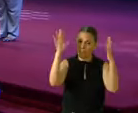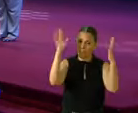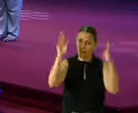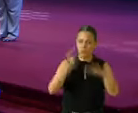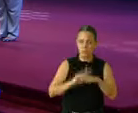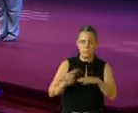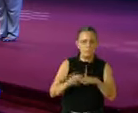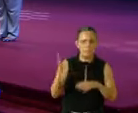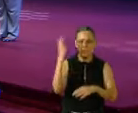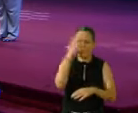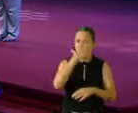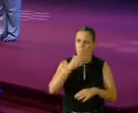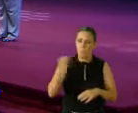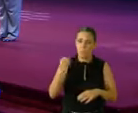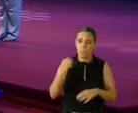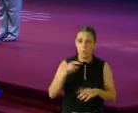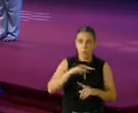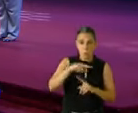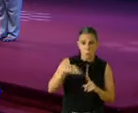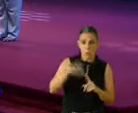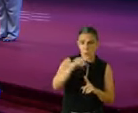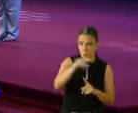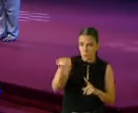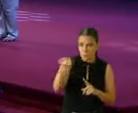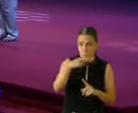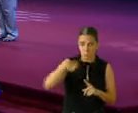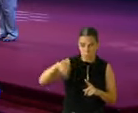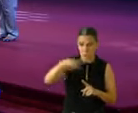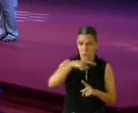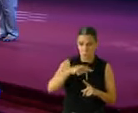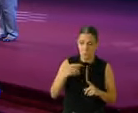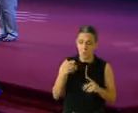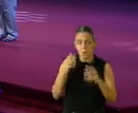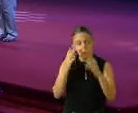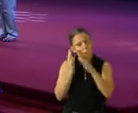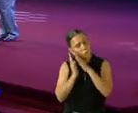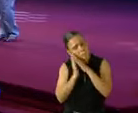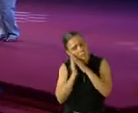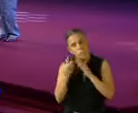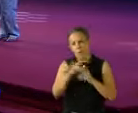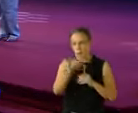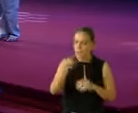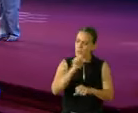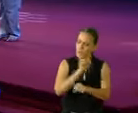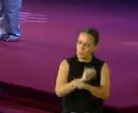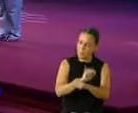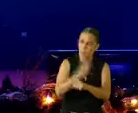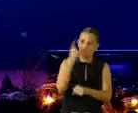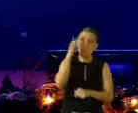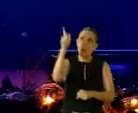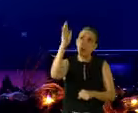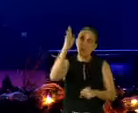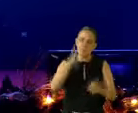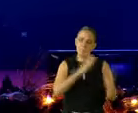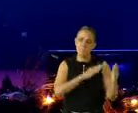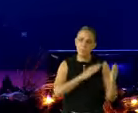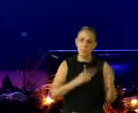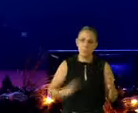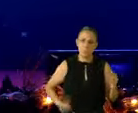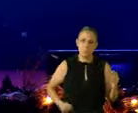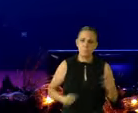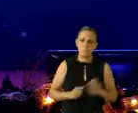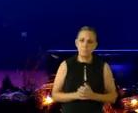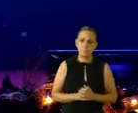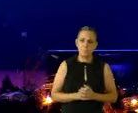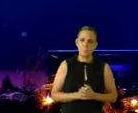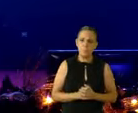duerme, ellos están haciendo ahí la obra del Señor. Y queremos recordar que el viernes 3 de diciembre vamos a tener un evento especial para